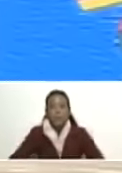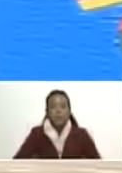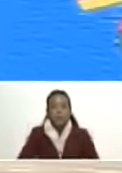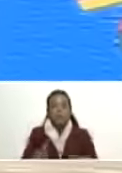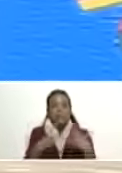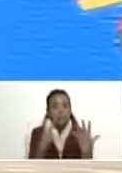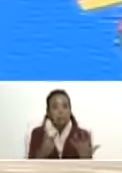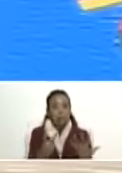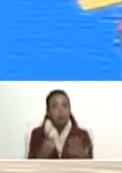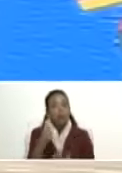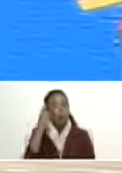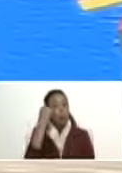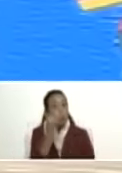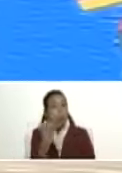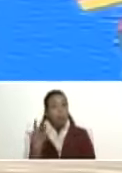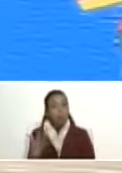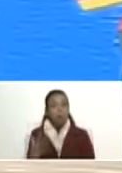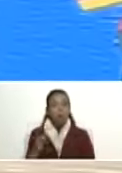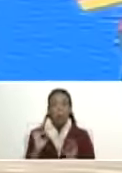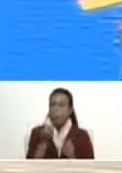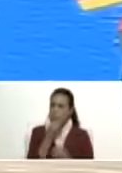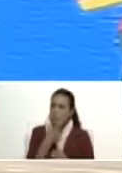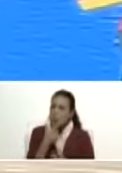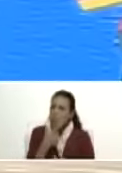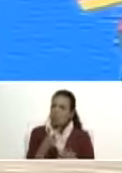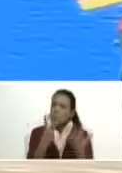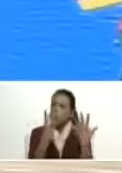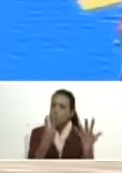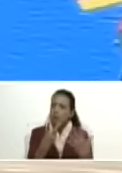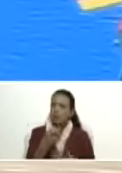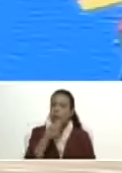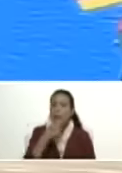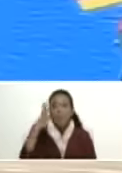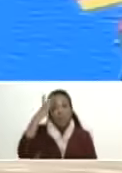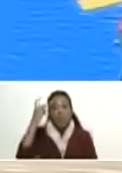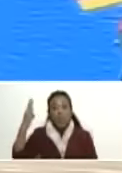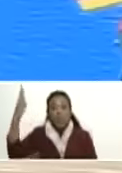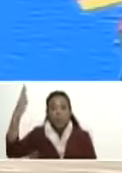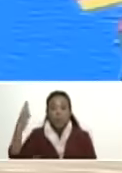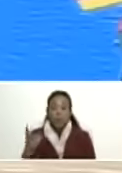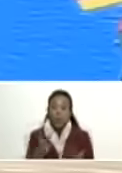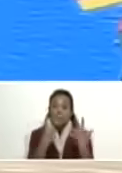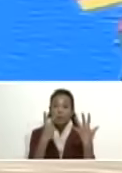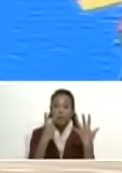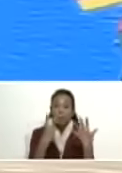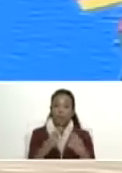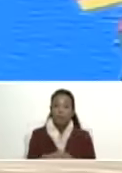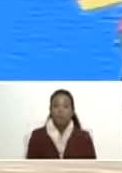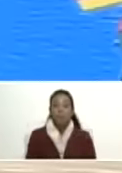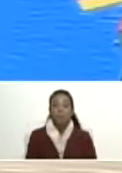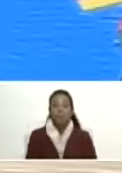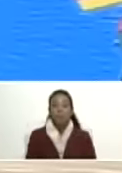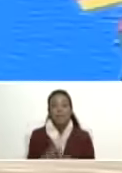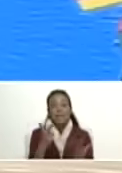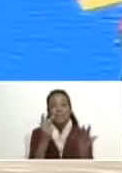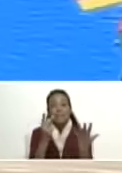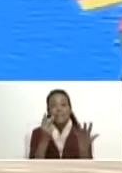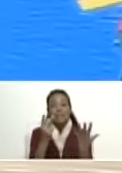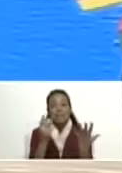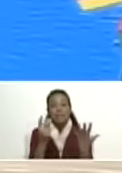cabalístico, bendito. Un número bonito, un número de Dios. 7. 7.